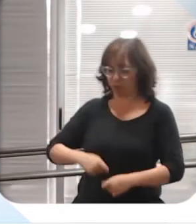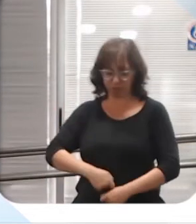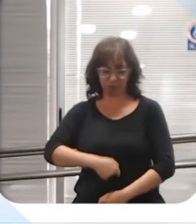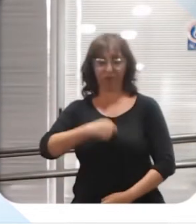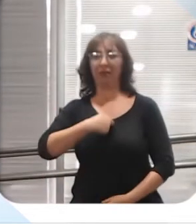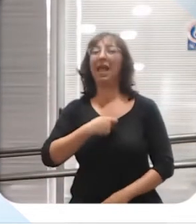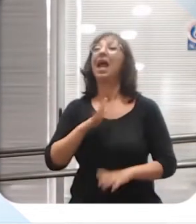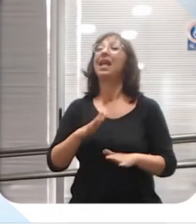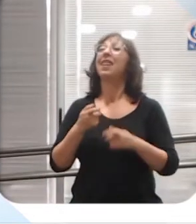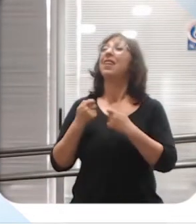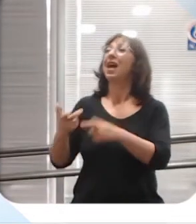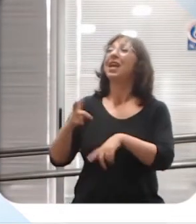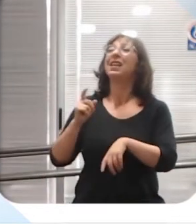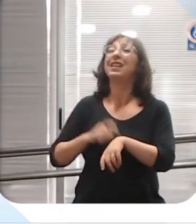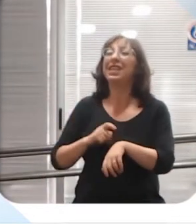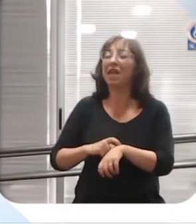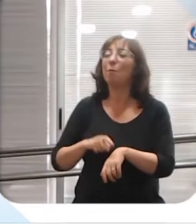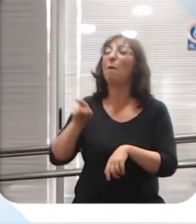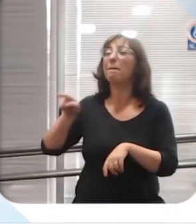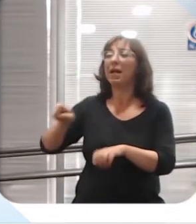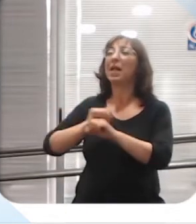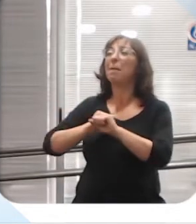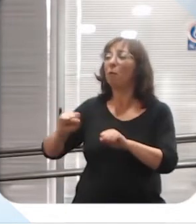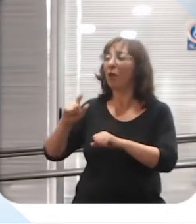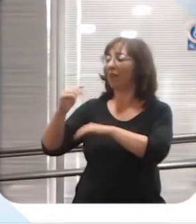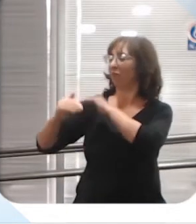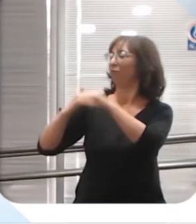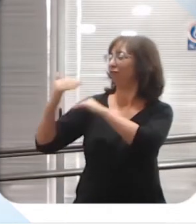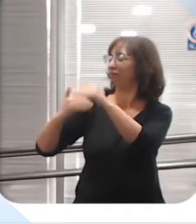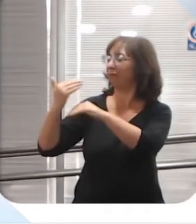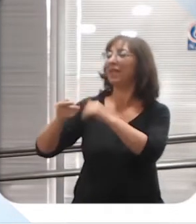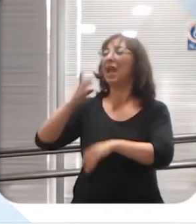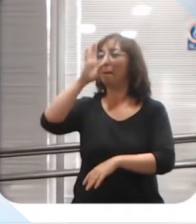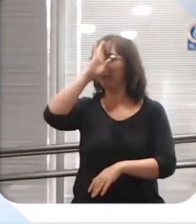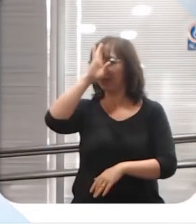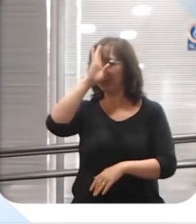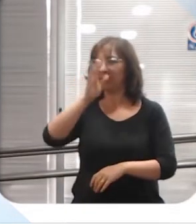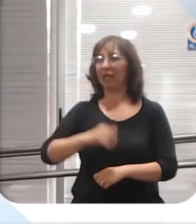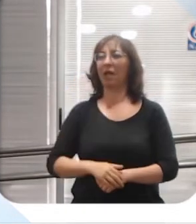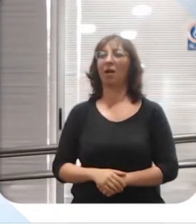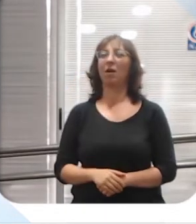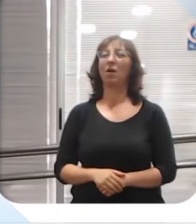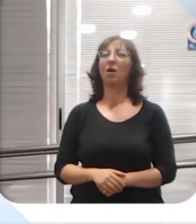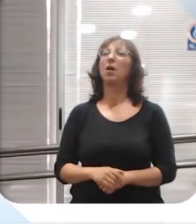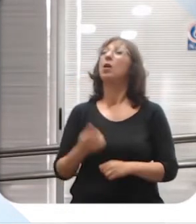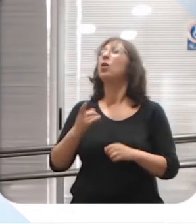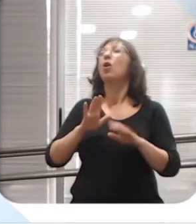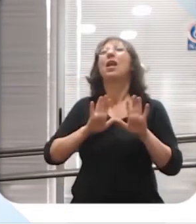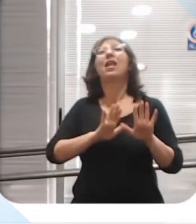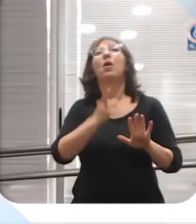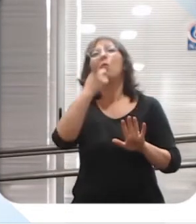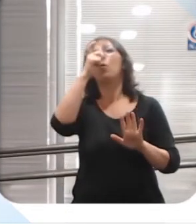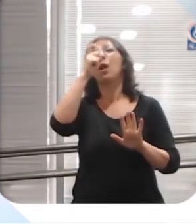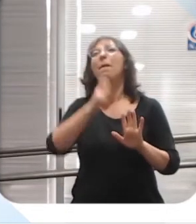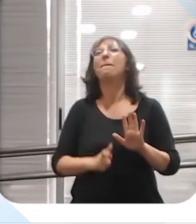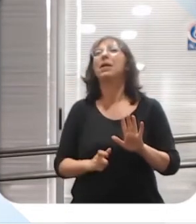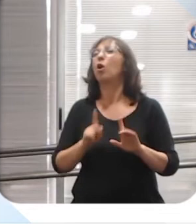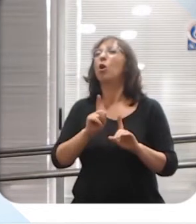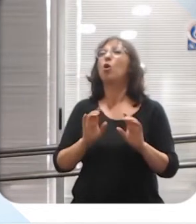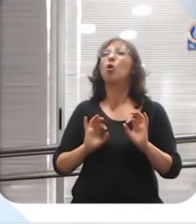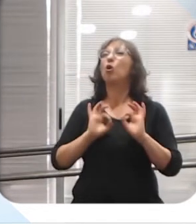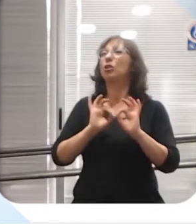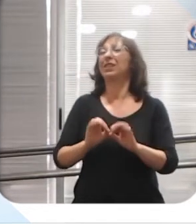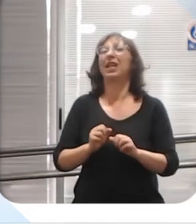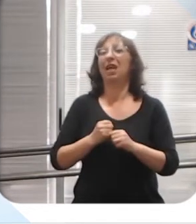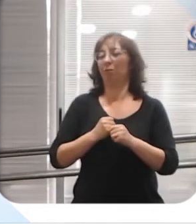hay que tener tiempo para darle ese tiempo al desarrollo y al aprendizaje. Si no, nos vamos a quedar en una persona que no llega al